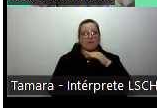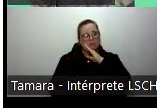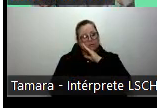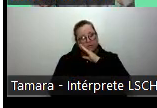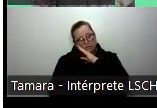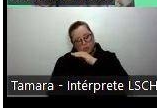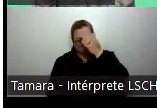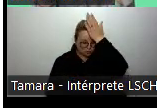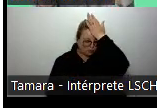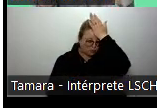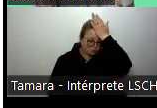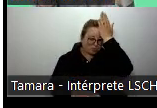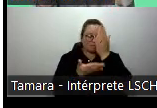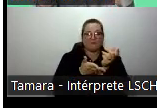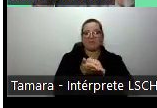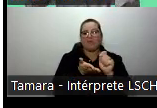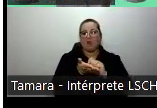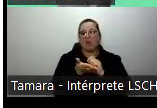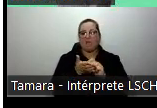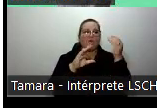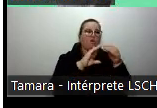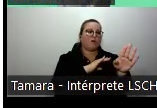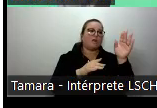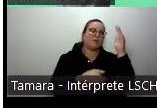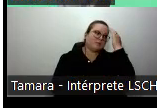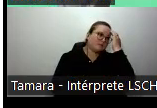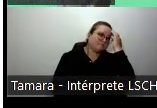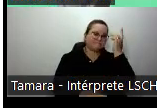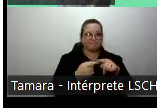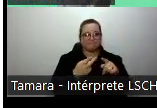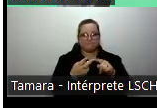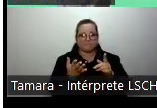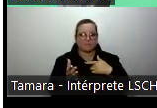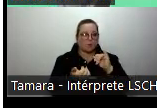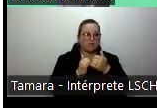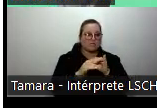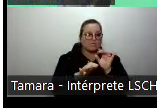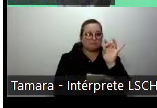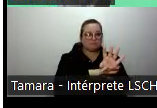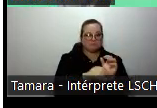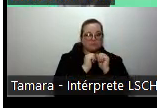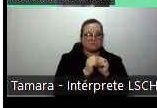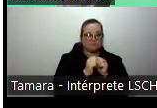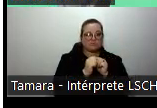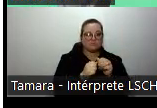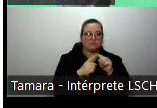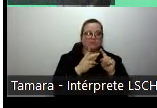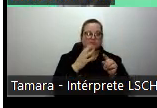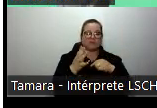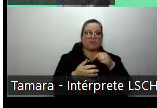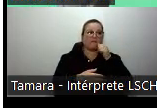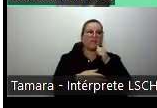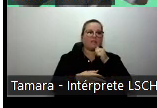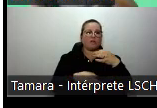tenía que haber hecho esta tarea tenía que haber mandado este tenía que haber escrito por WhatsApp mis compañeros Se me olvidó haber impreso en la